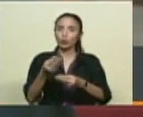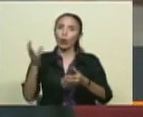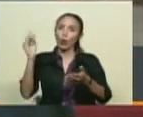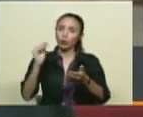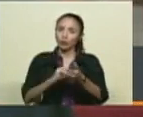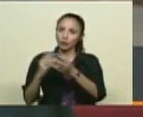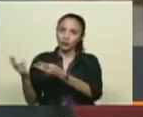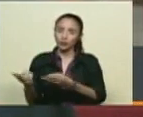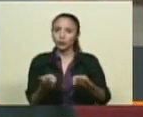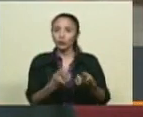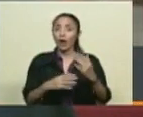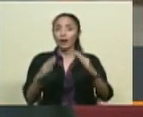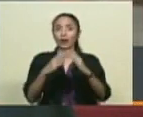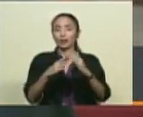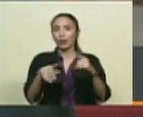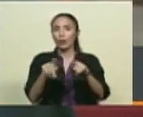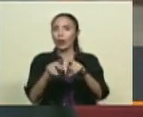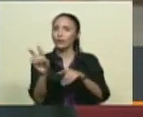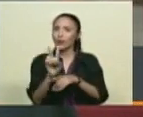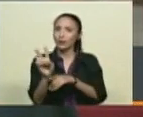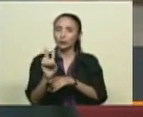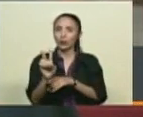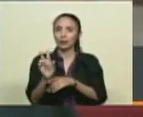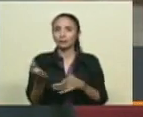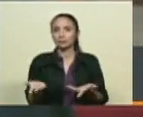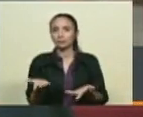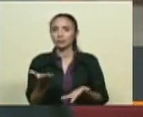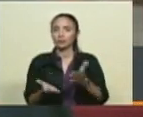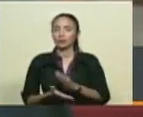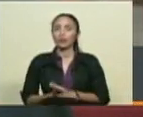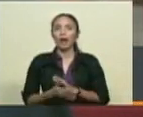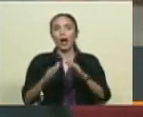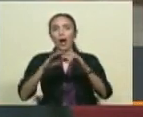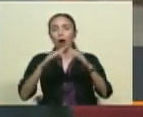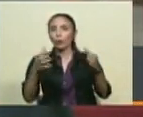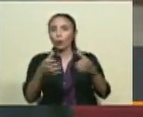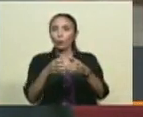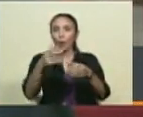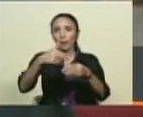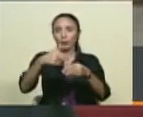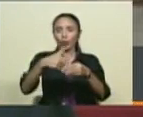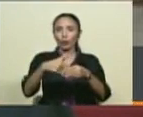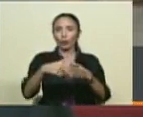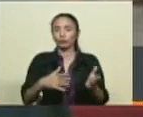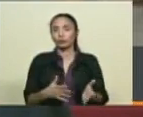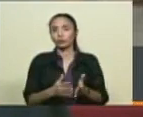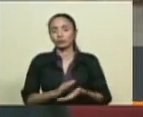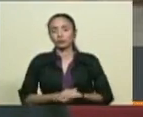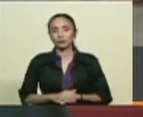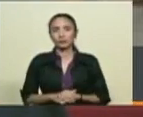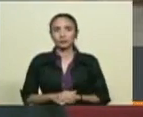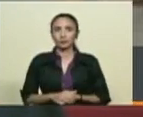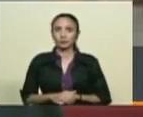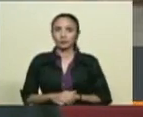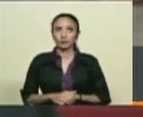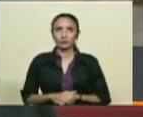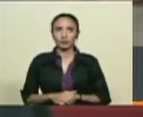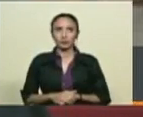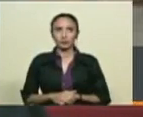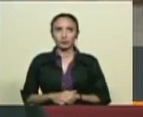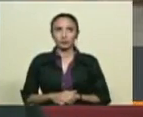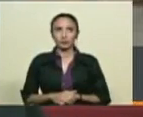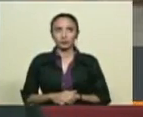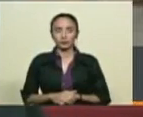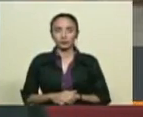nuestra segunda casa, el hogar de la OPEP. The home of Pérez Alfonso is the home of